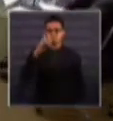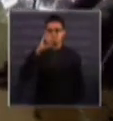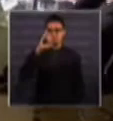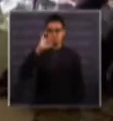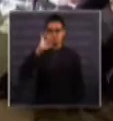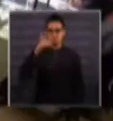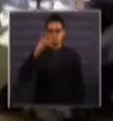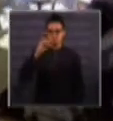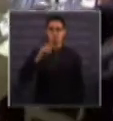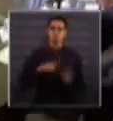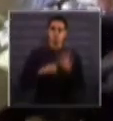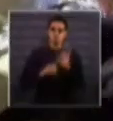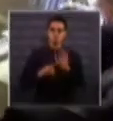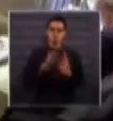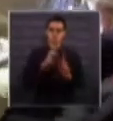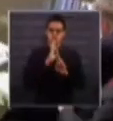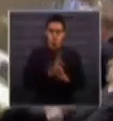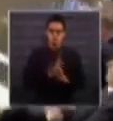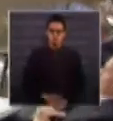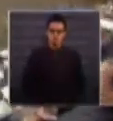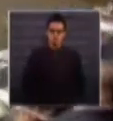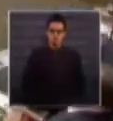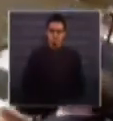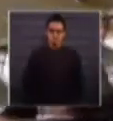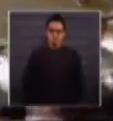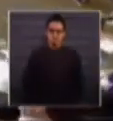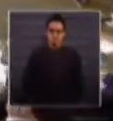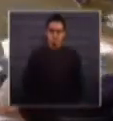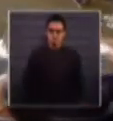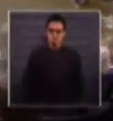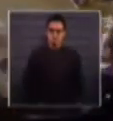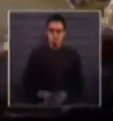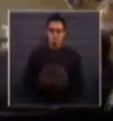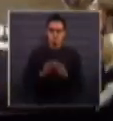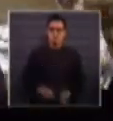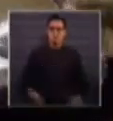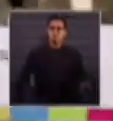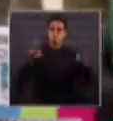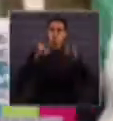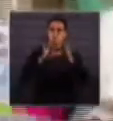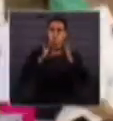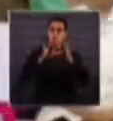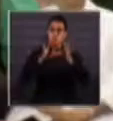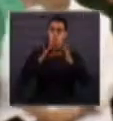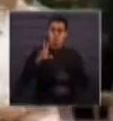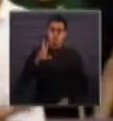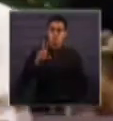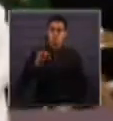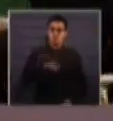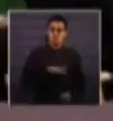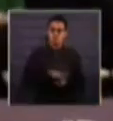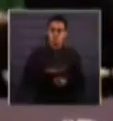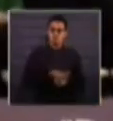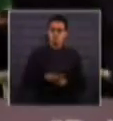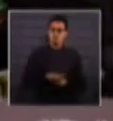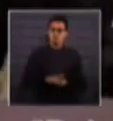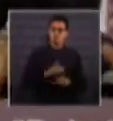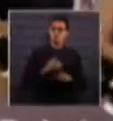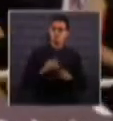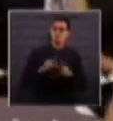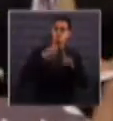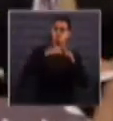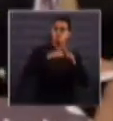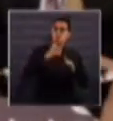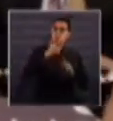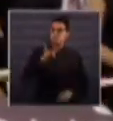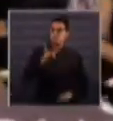presentarse, en lugar de utilizarlo para hablar de propuestas, lo utilizaron para hablar sobre las cosas que el gobierno de Miguel Márquez ha estado haciendo mal, en particular